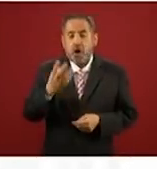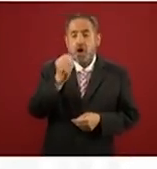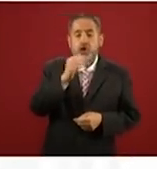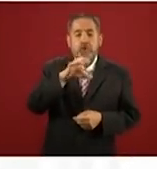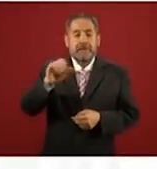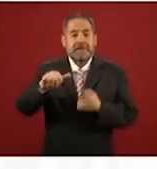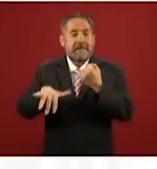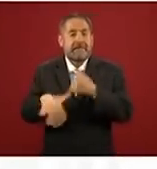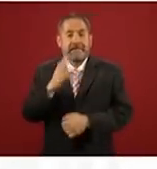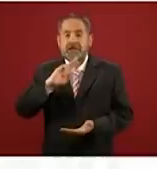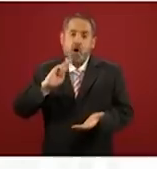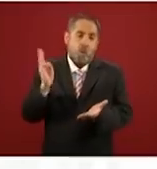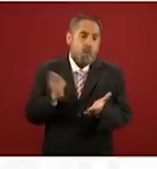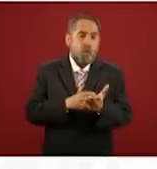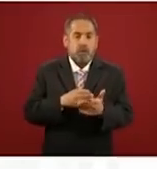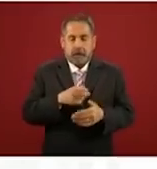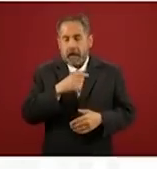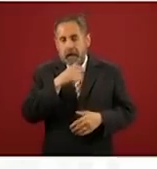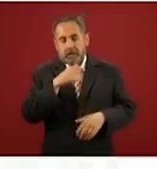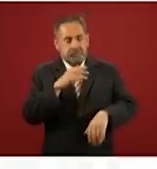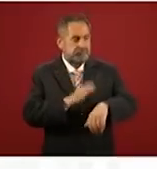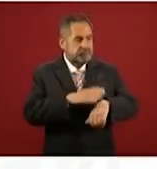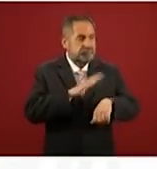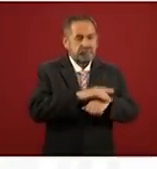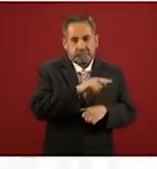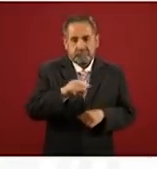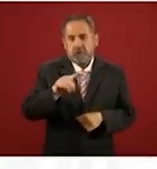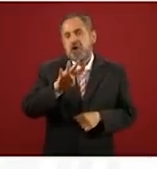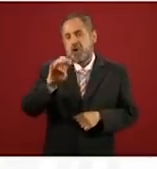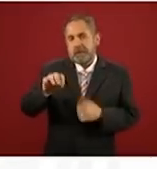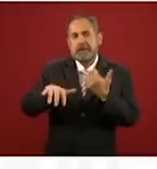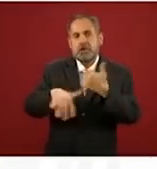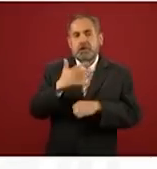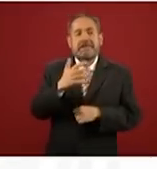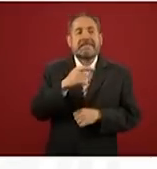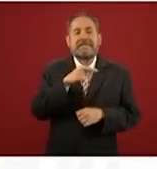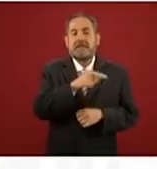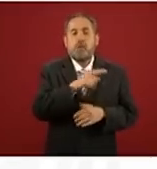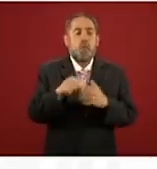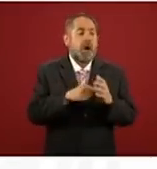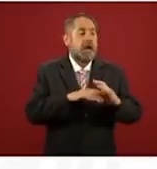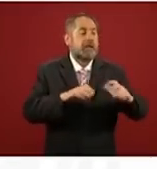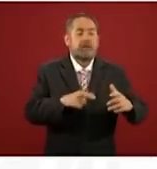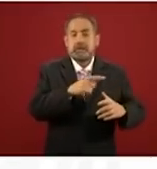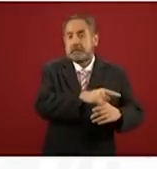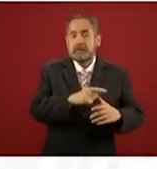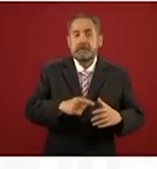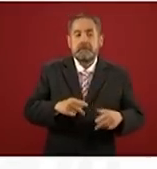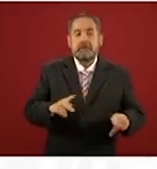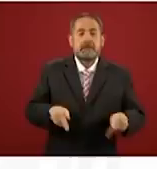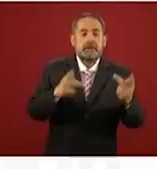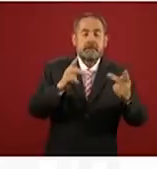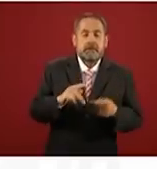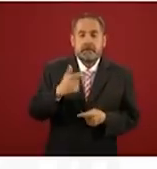infracciones en 915 estaciones de venta de gas lp